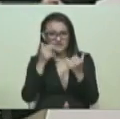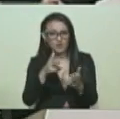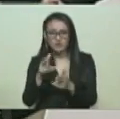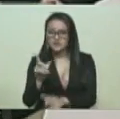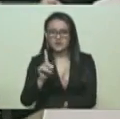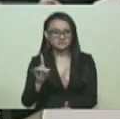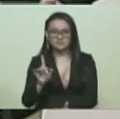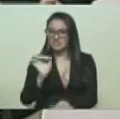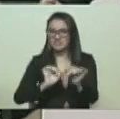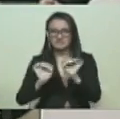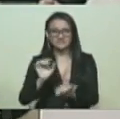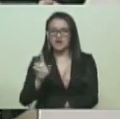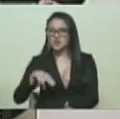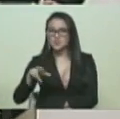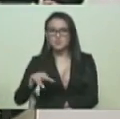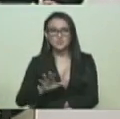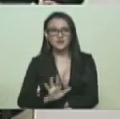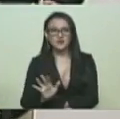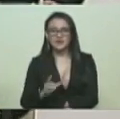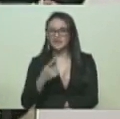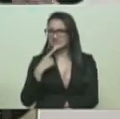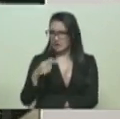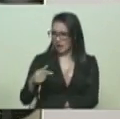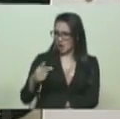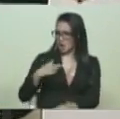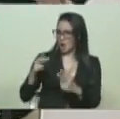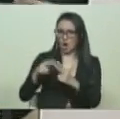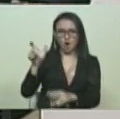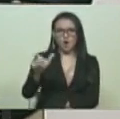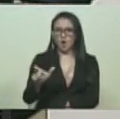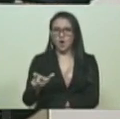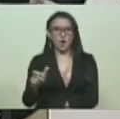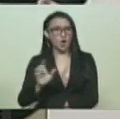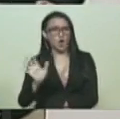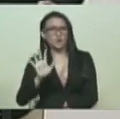va a salir en su defensa. Va a negar inclusive